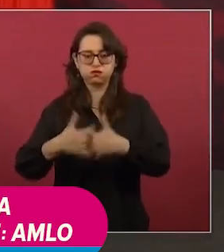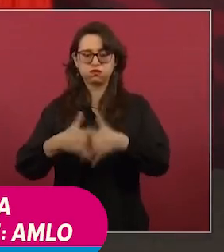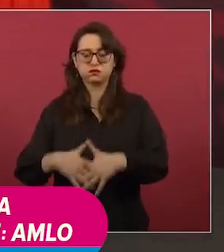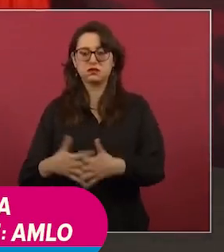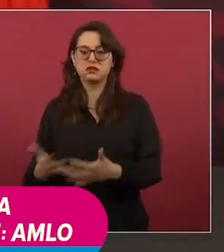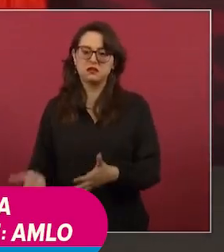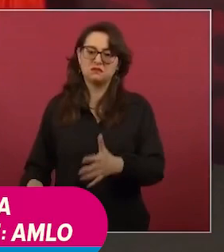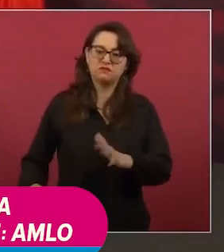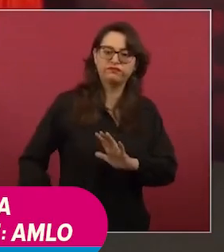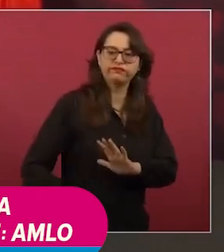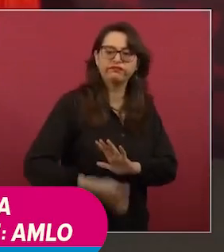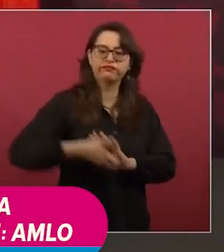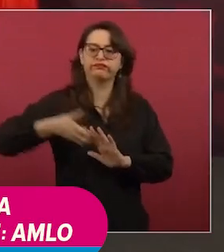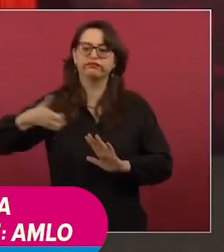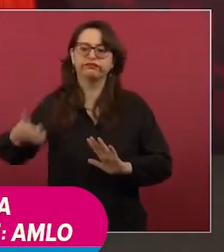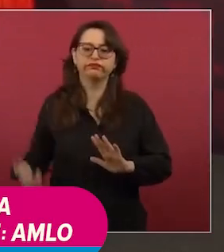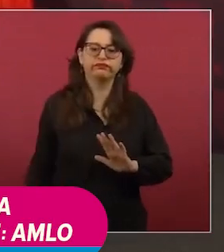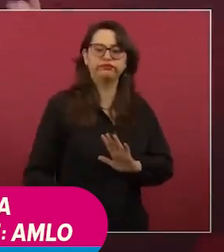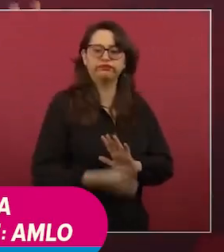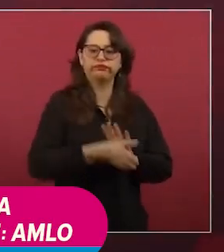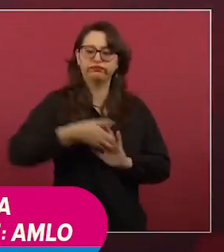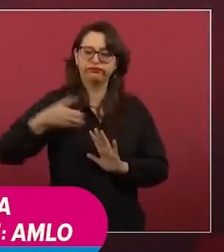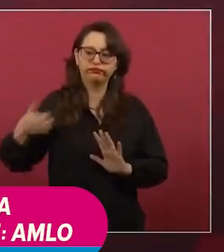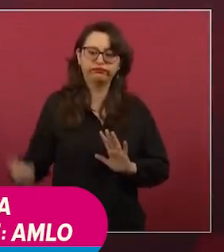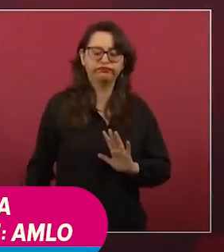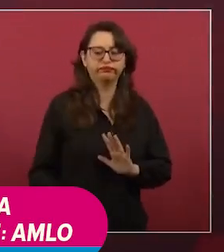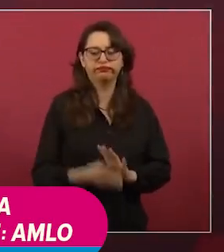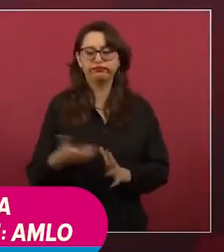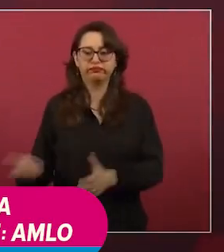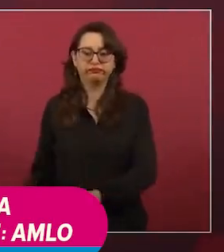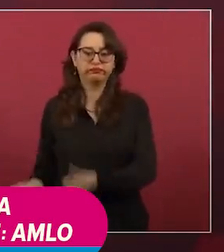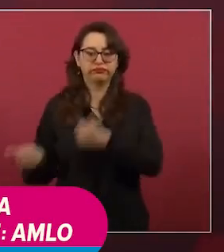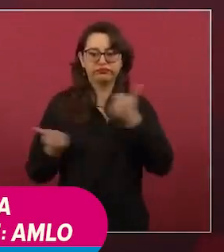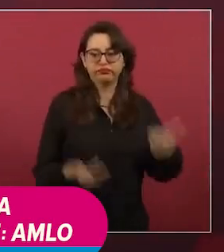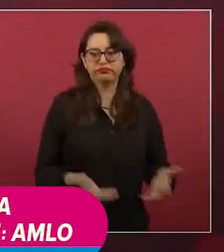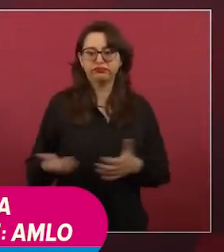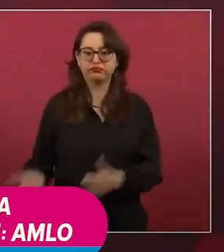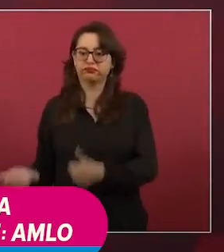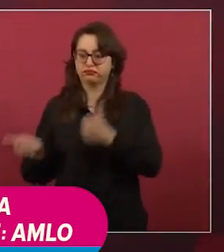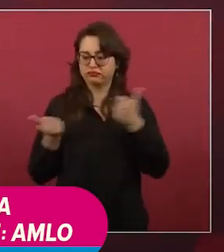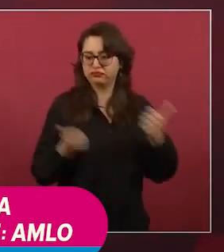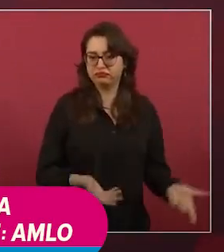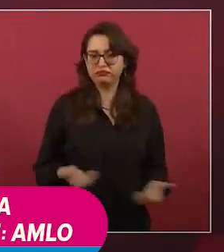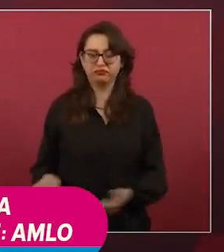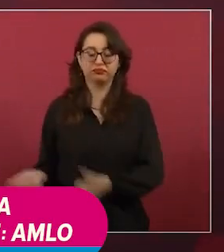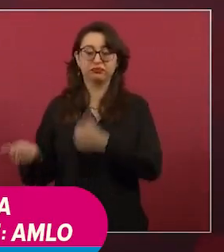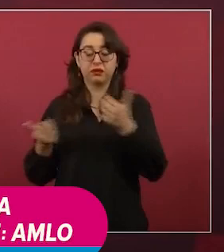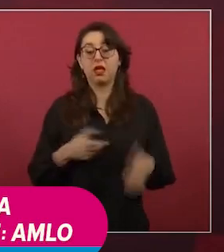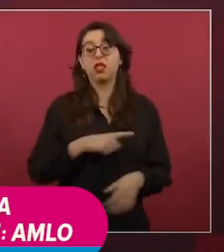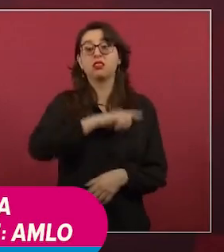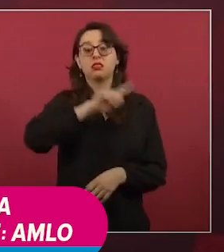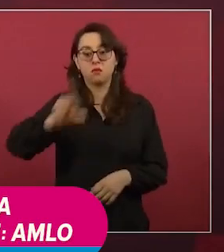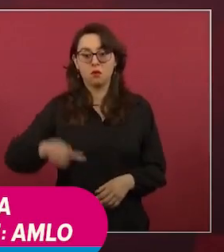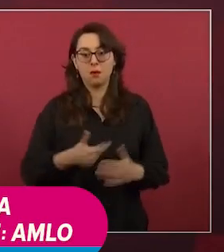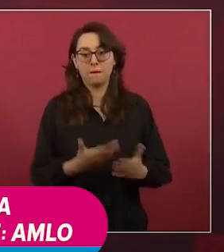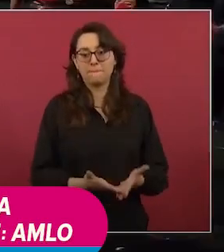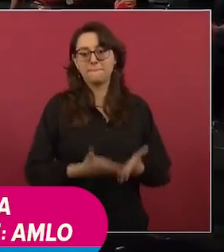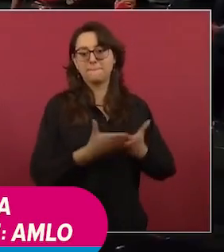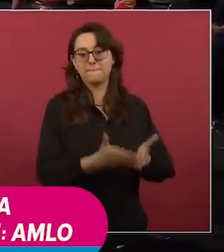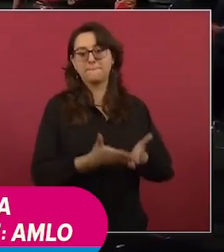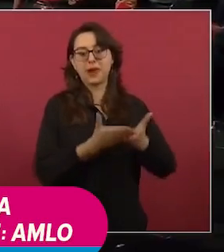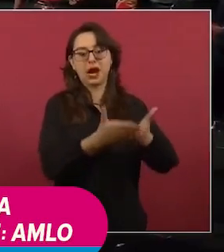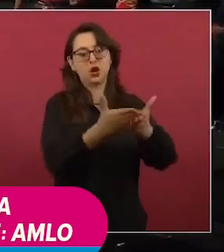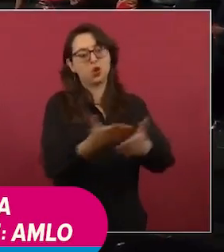para sacar grava y llevar ese material de construcción